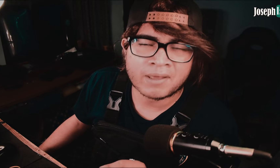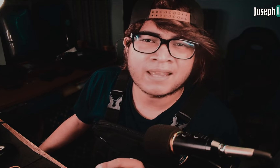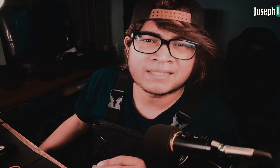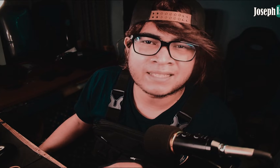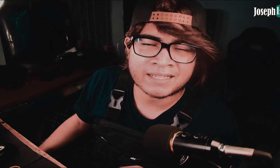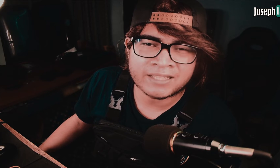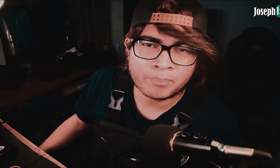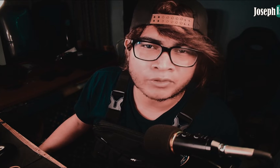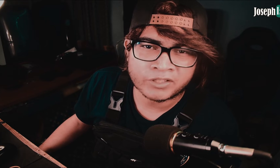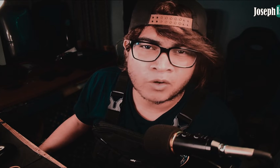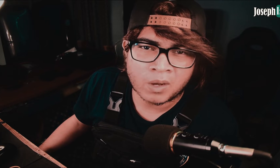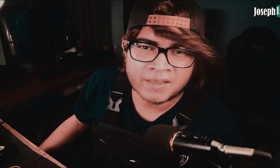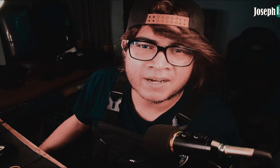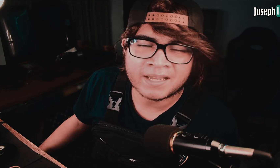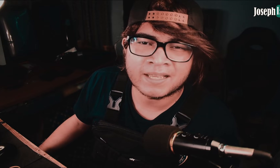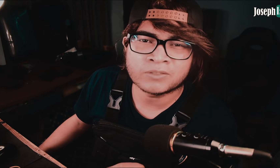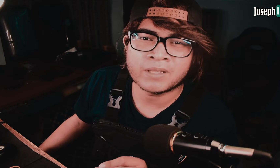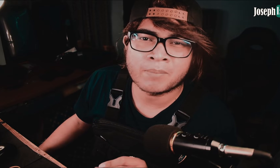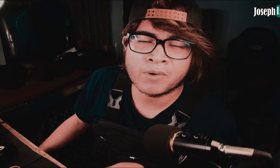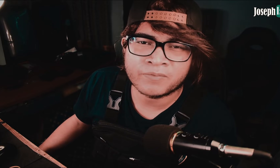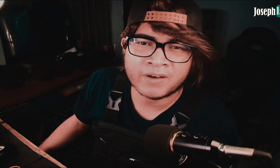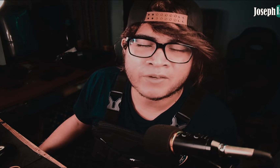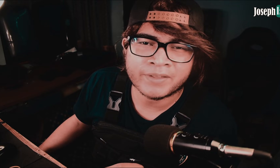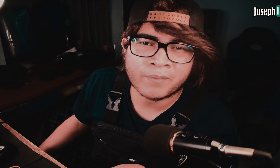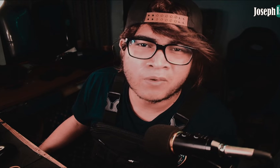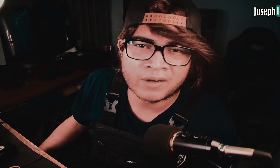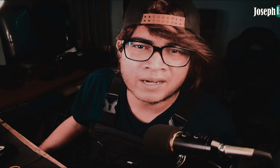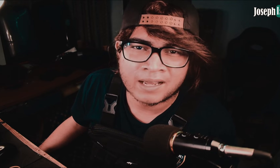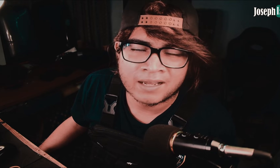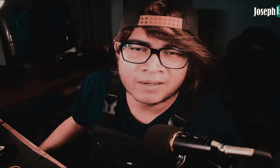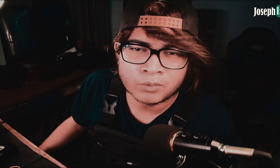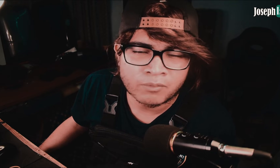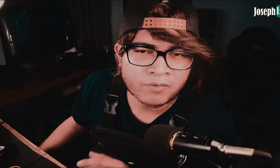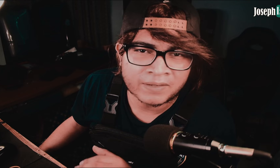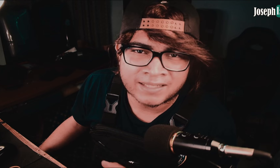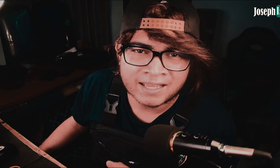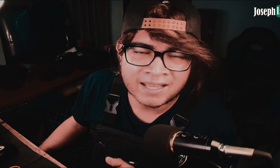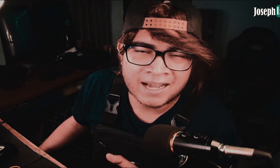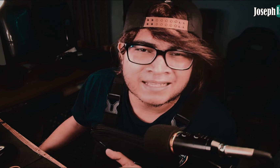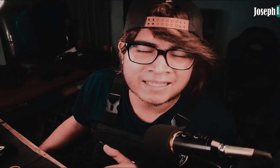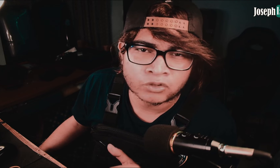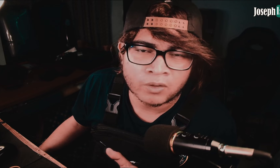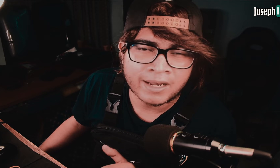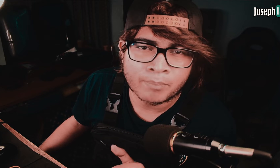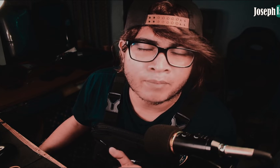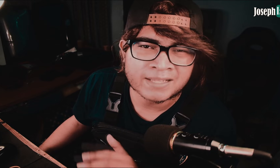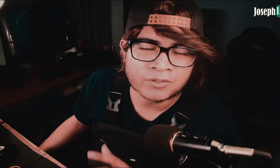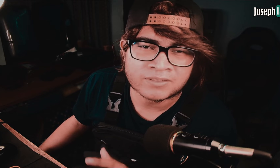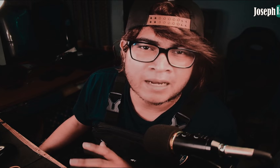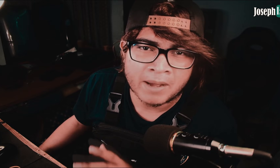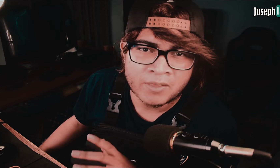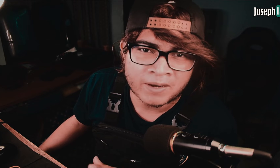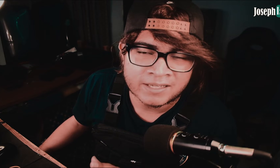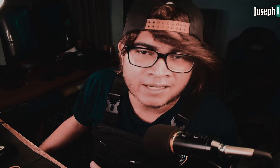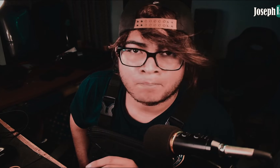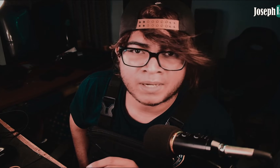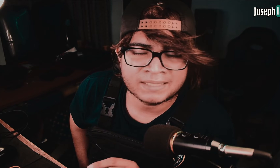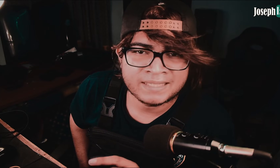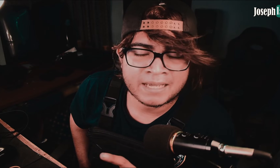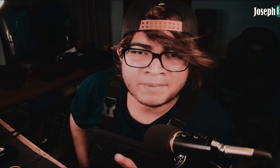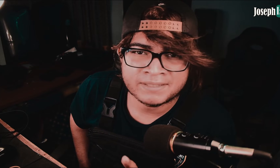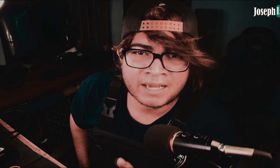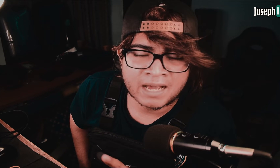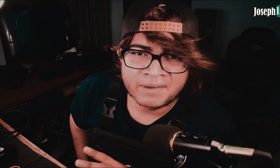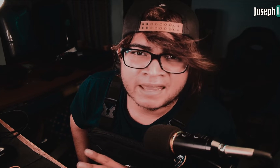lo que acaba de decir en el por tío cuadra es una mofa y una burla una bofetada hacia toda la población salvadoreña